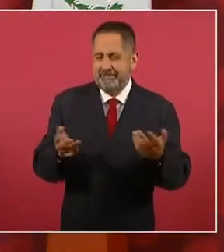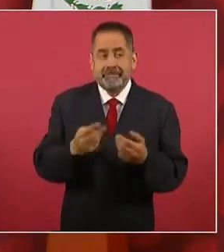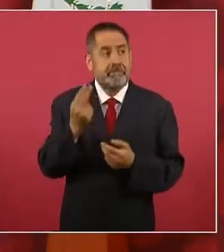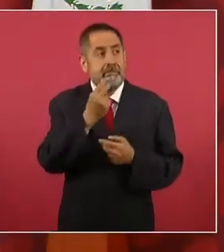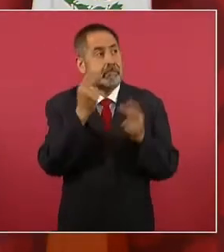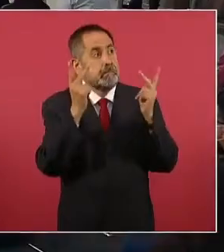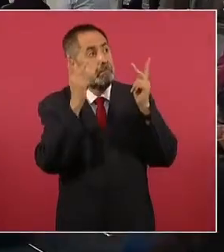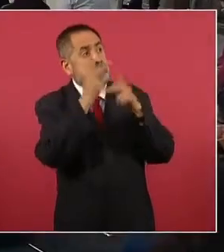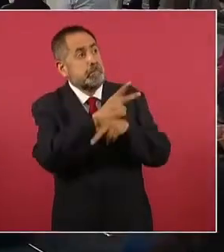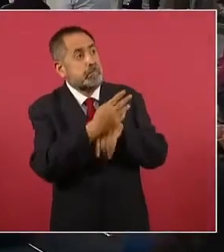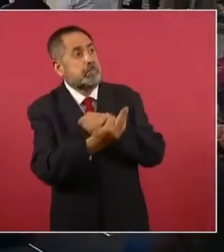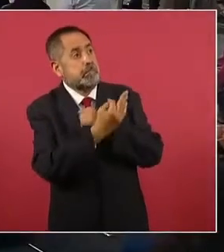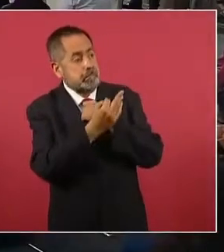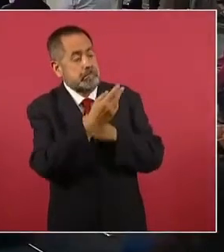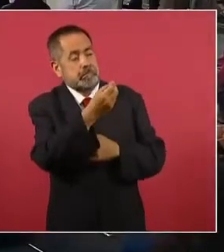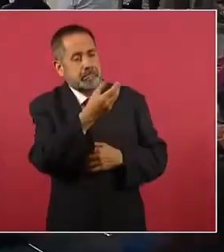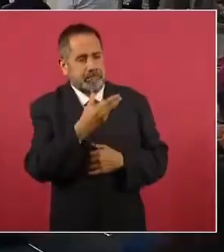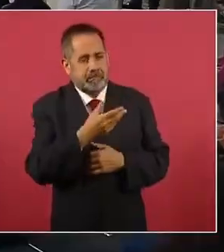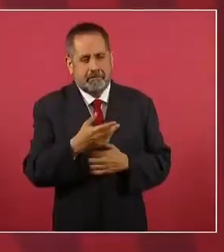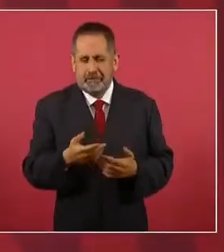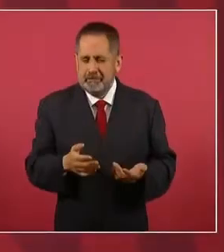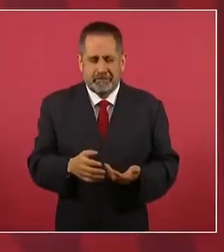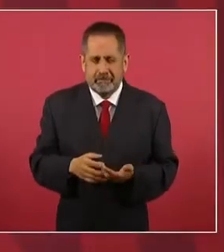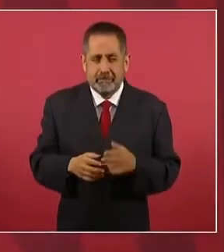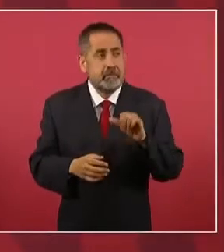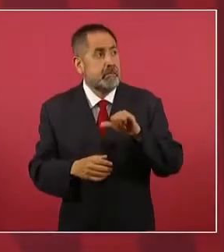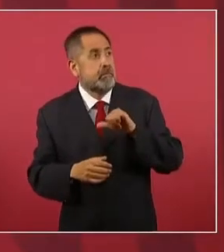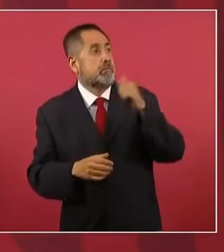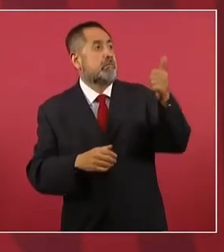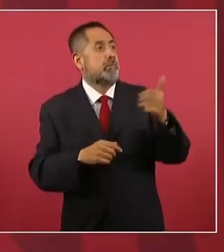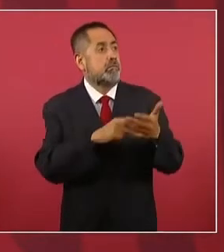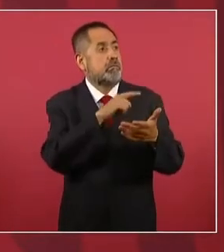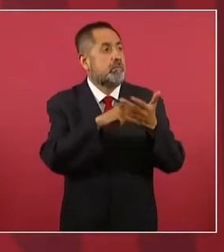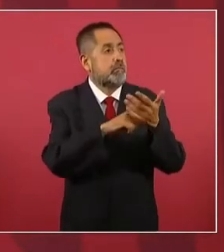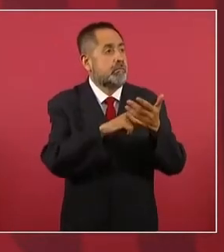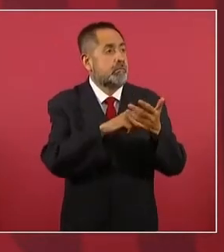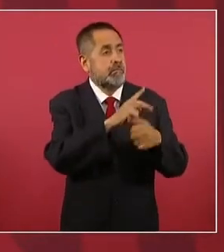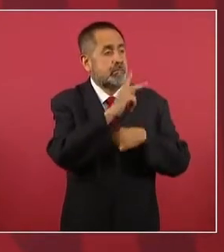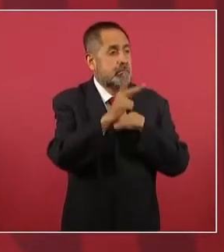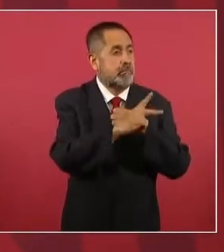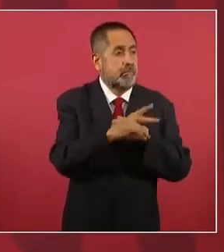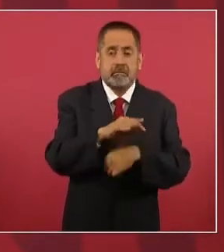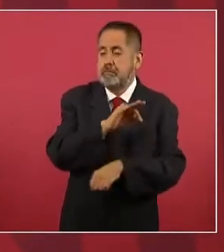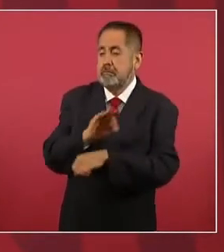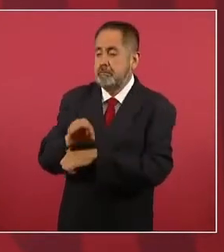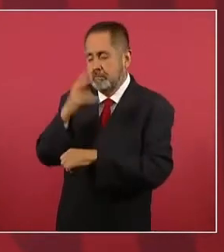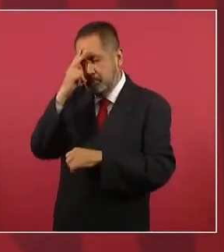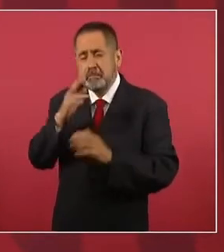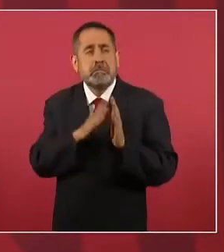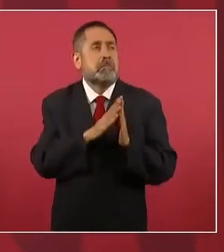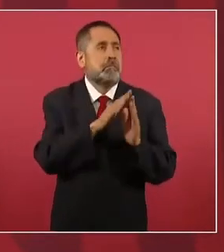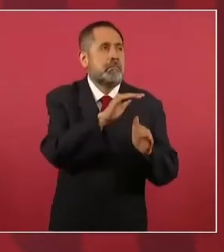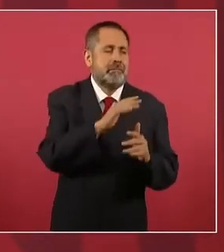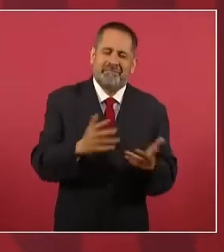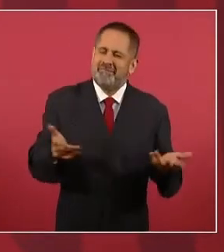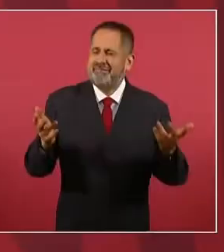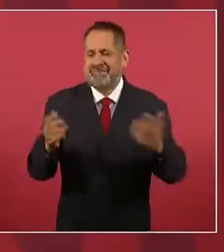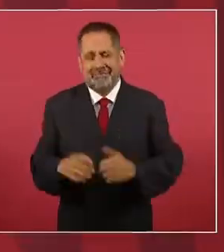padrinos, como siempre en el extranjero, para defender al pueblo de México.